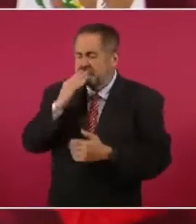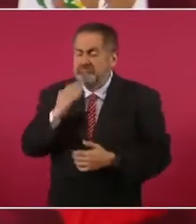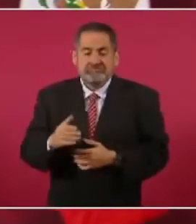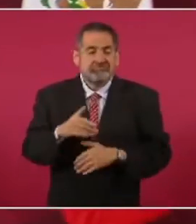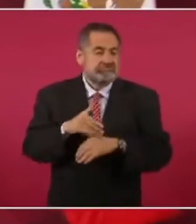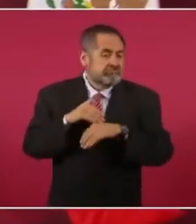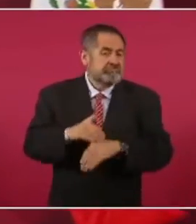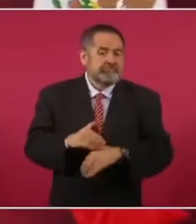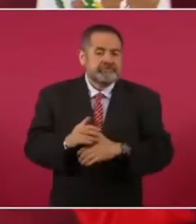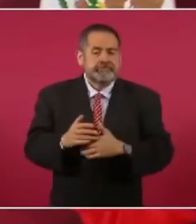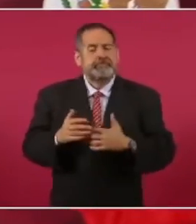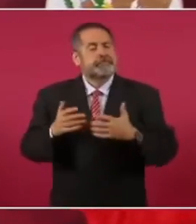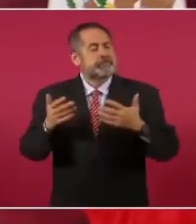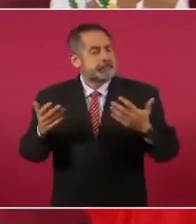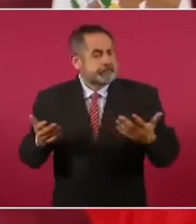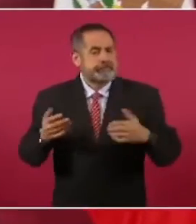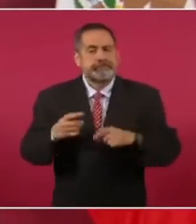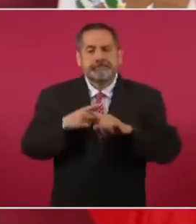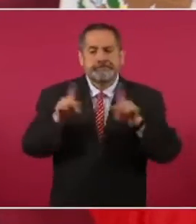De todas maneras,